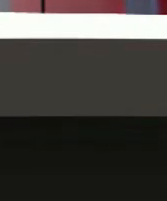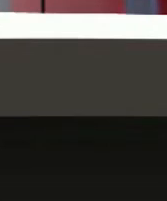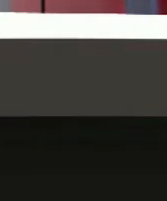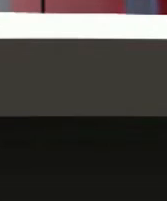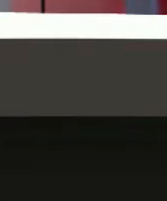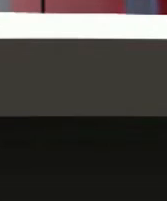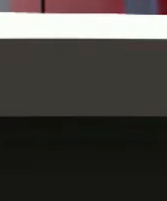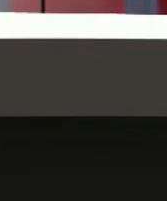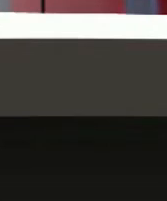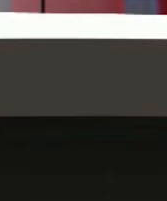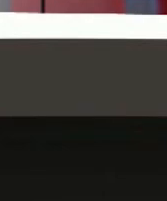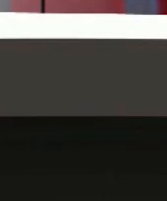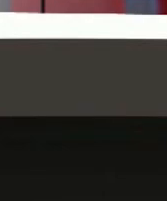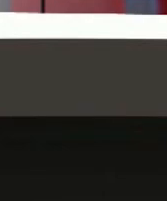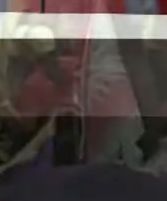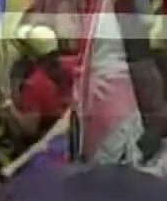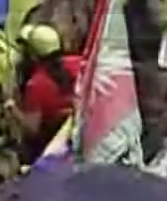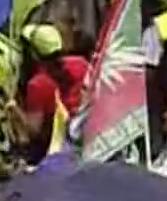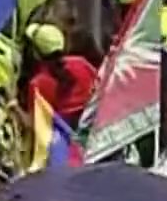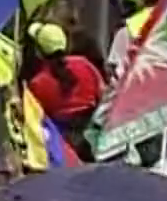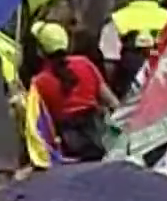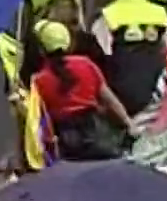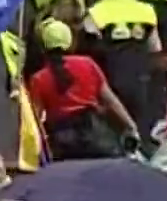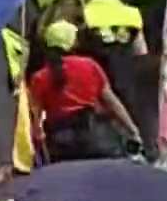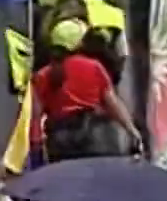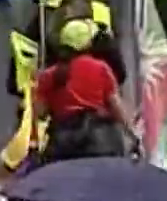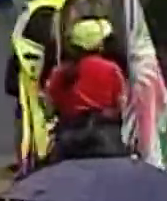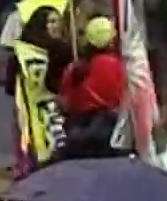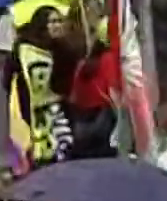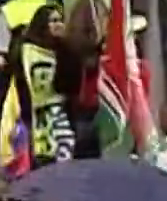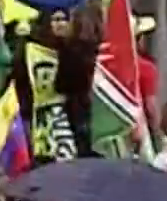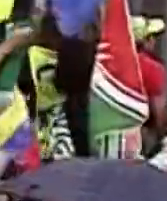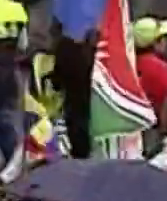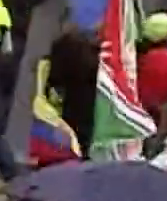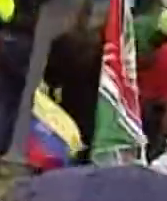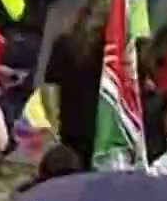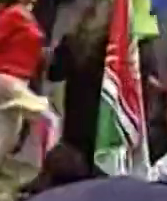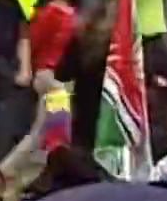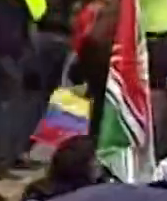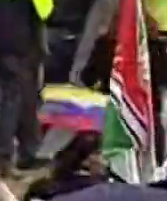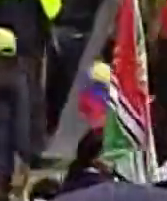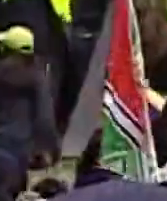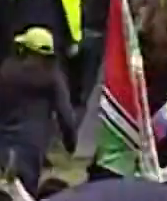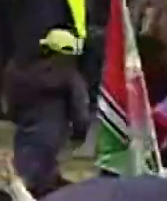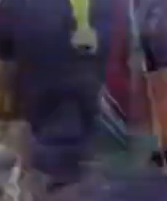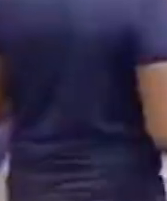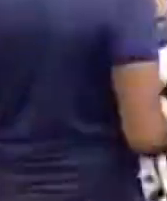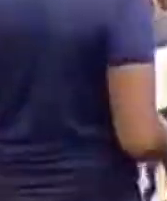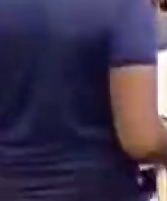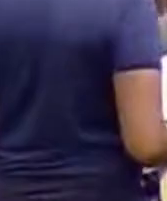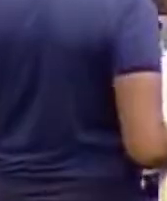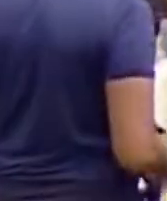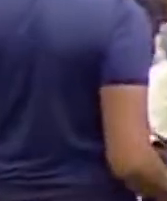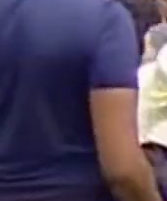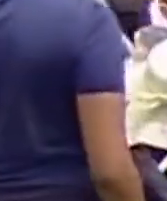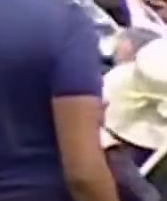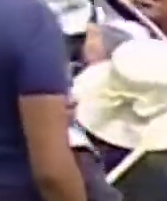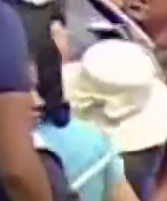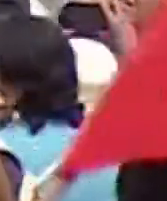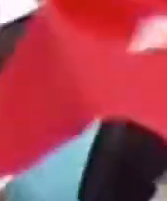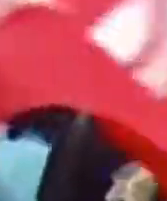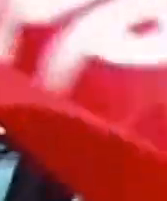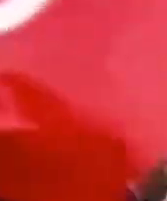apoyo es el momento en que rafael correa delgado expresidente de la república se va del ecuador